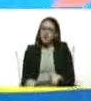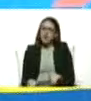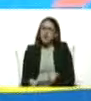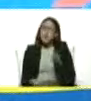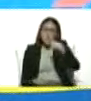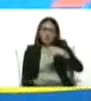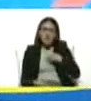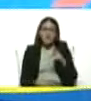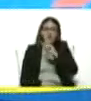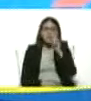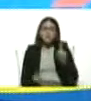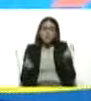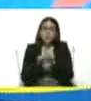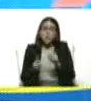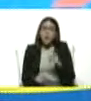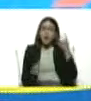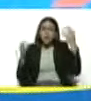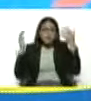en Argentina?